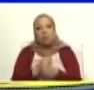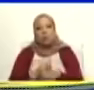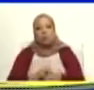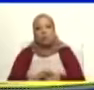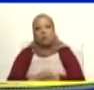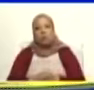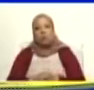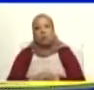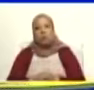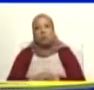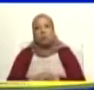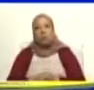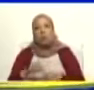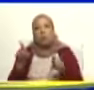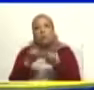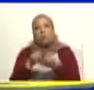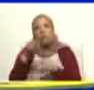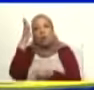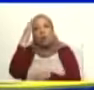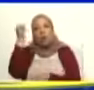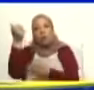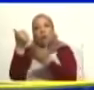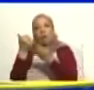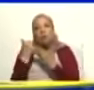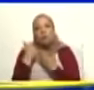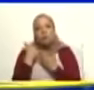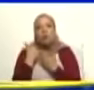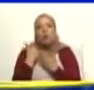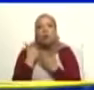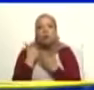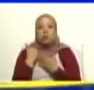se hace con la bendición de Dios, Padre Creador.